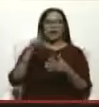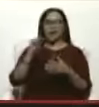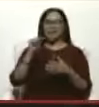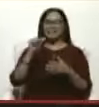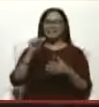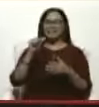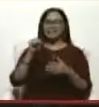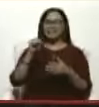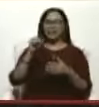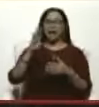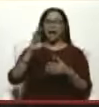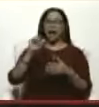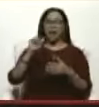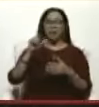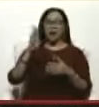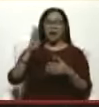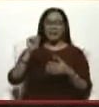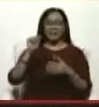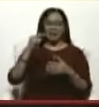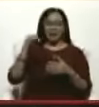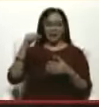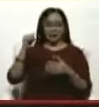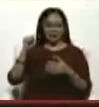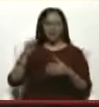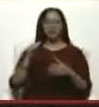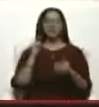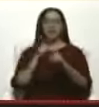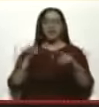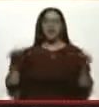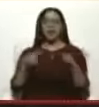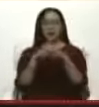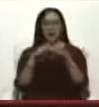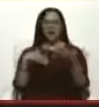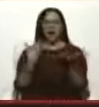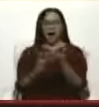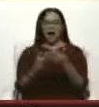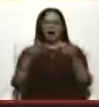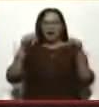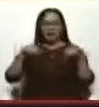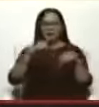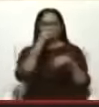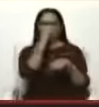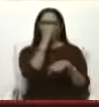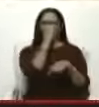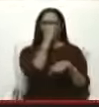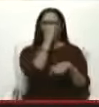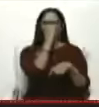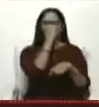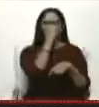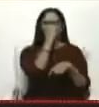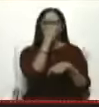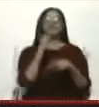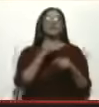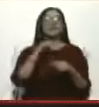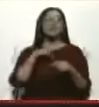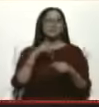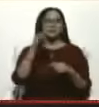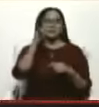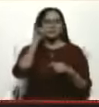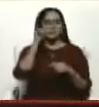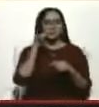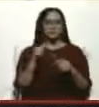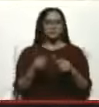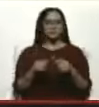carretera que conduce desde Cumaná hasta Cumanacoa, y como pueden observar en nuestra cámara, producto de